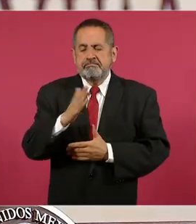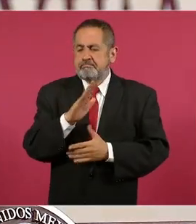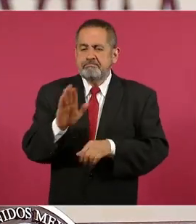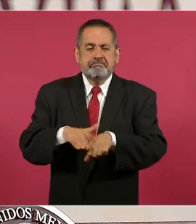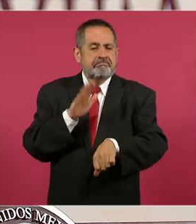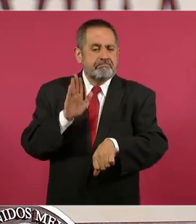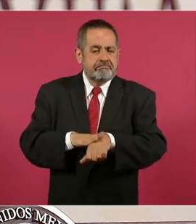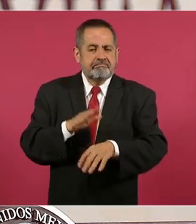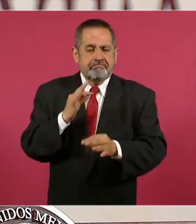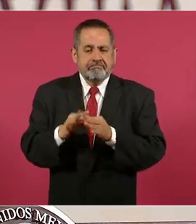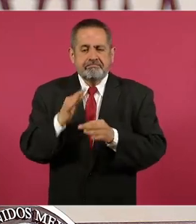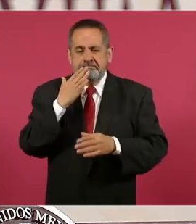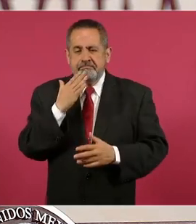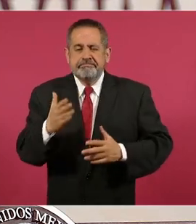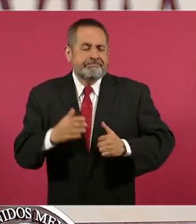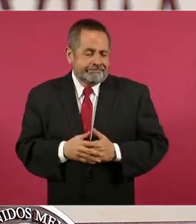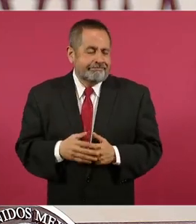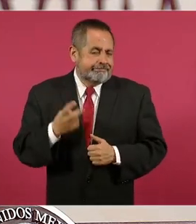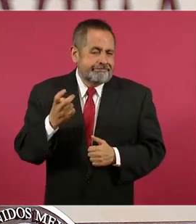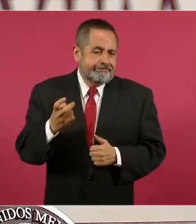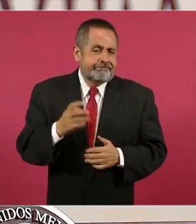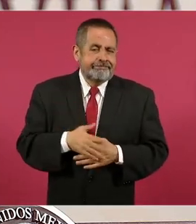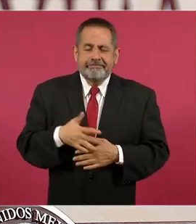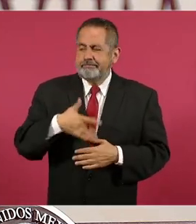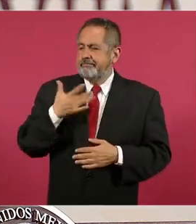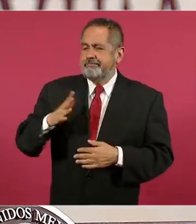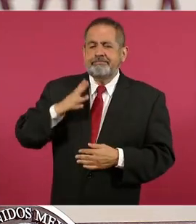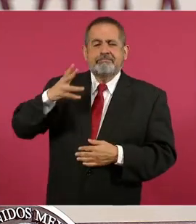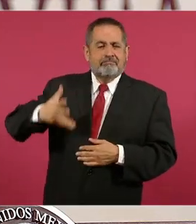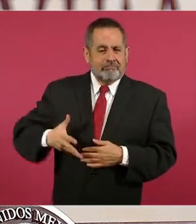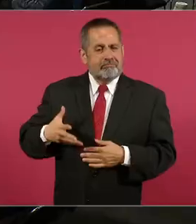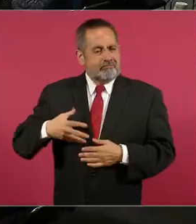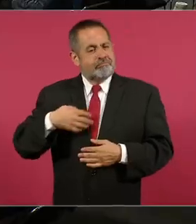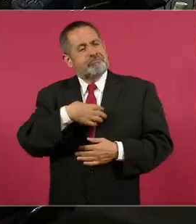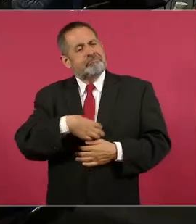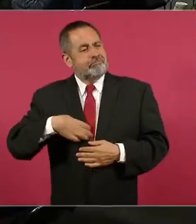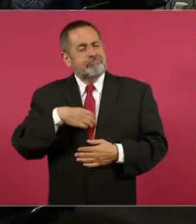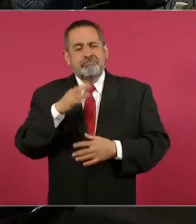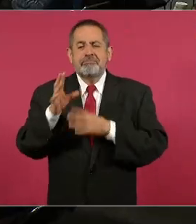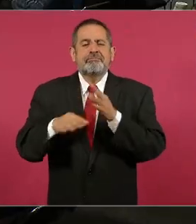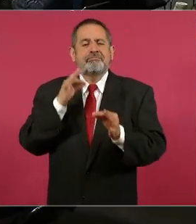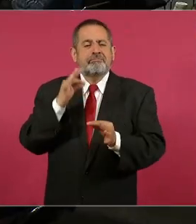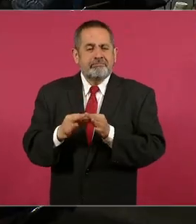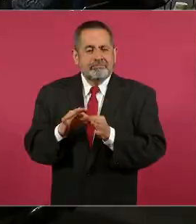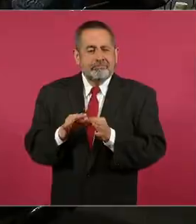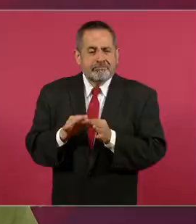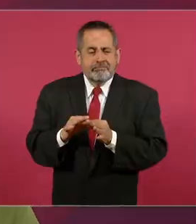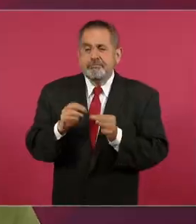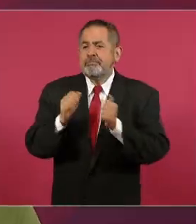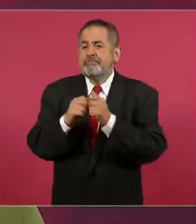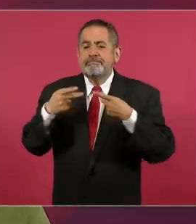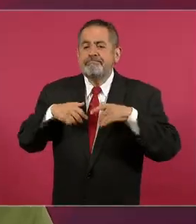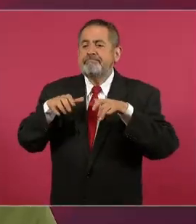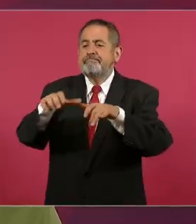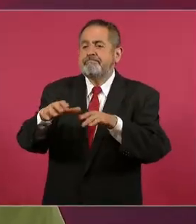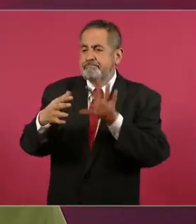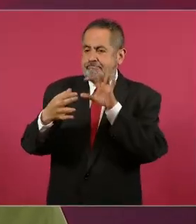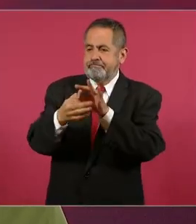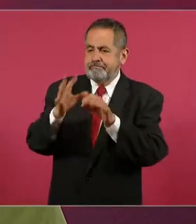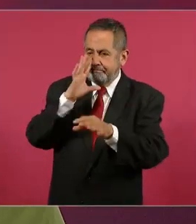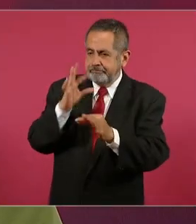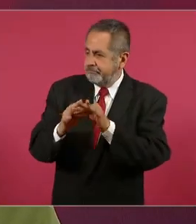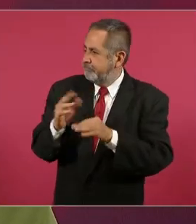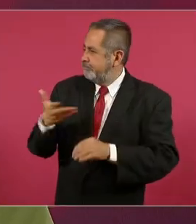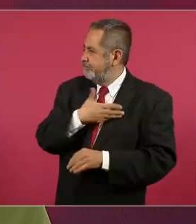de esta tarea, y pues orgullosos de cumplir con el pueblo de México, de cumplir con el